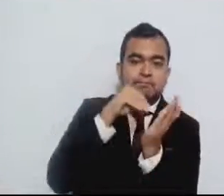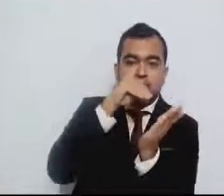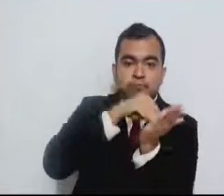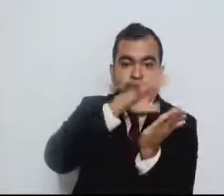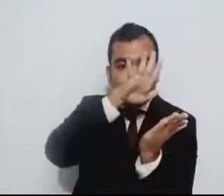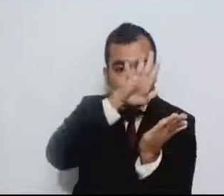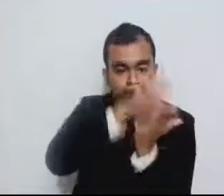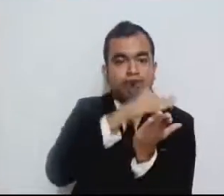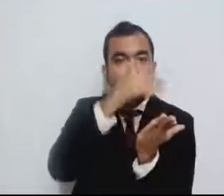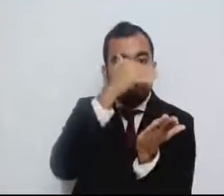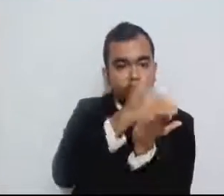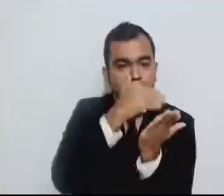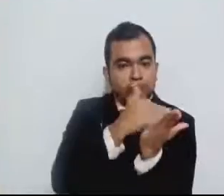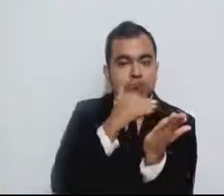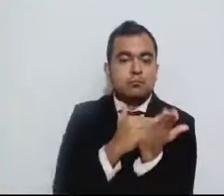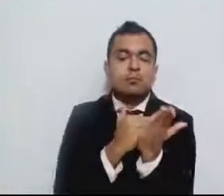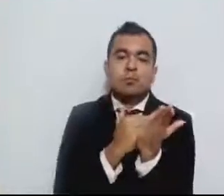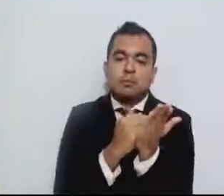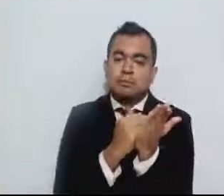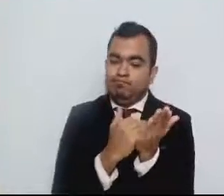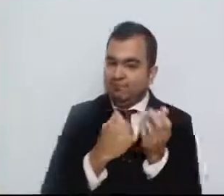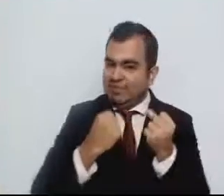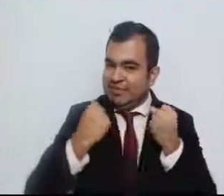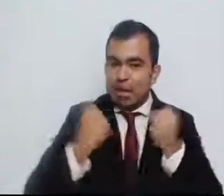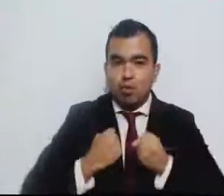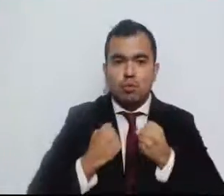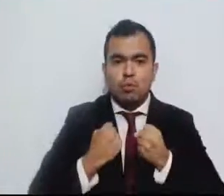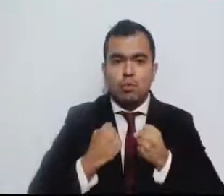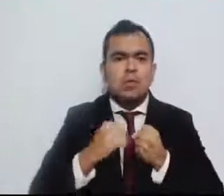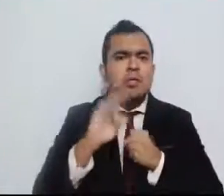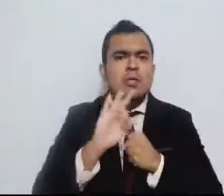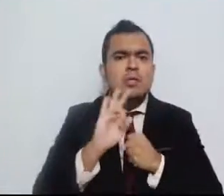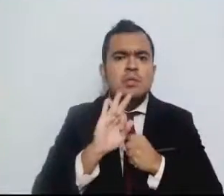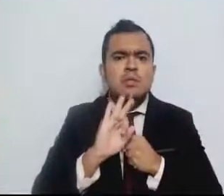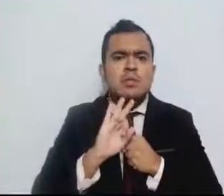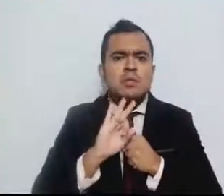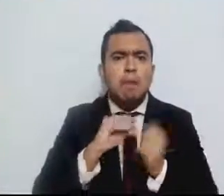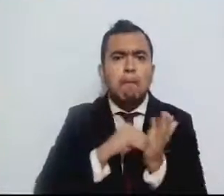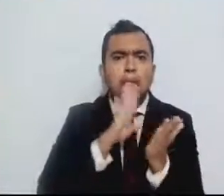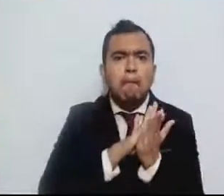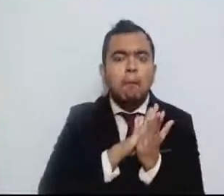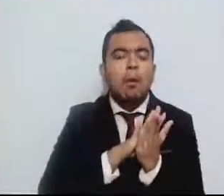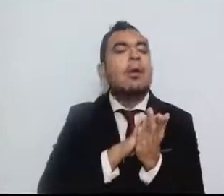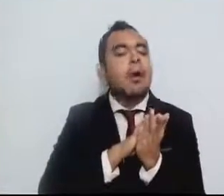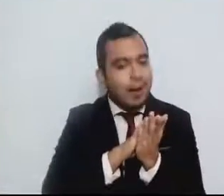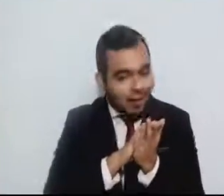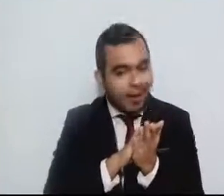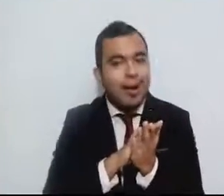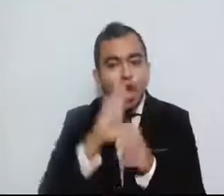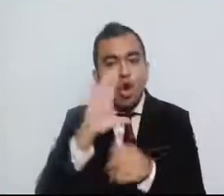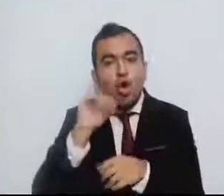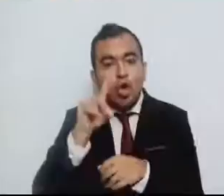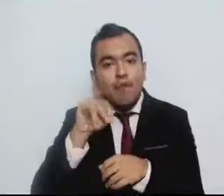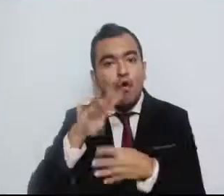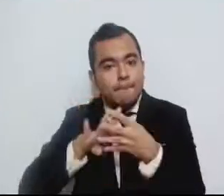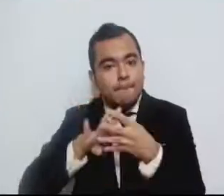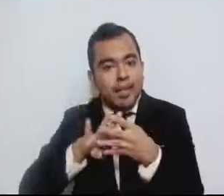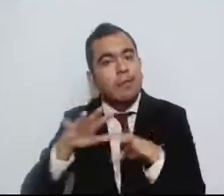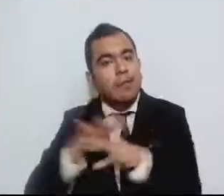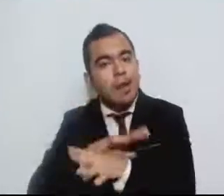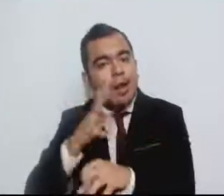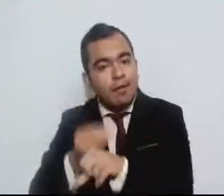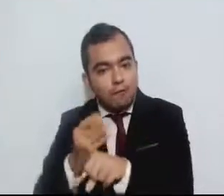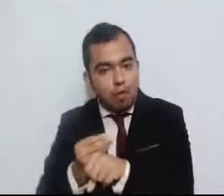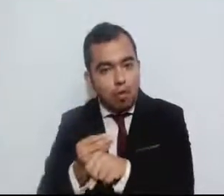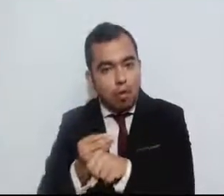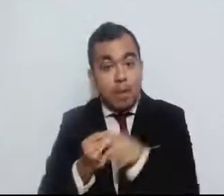tipificado, indudablemente. ¿Y esto qué llevaría? Indudablemente reformas al Código Penal, al Código Civil,